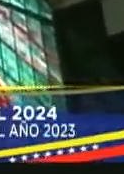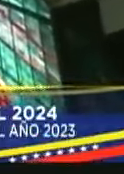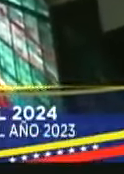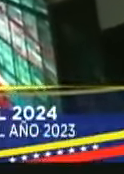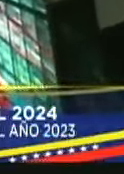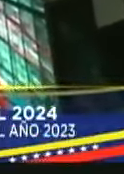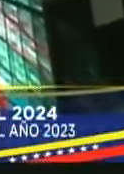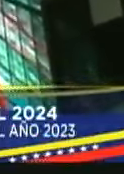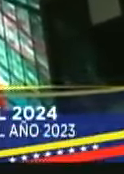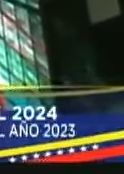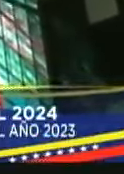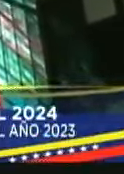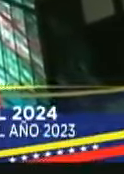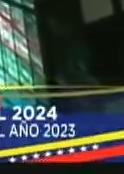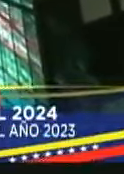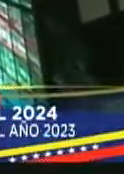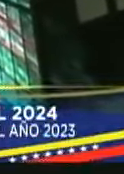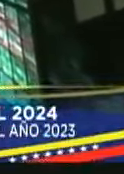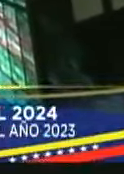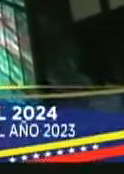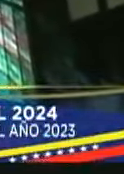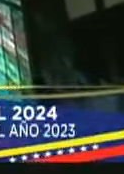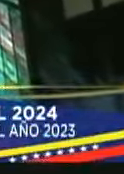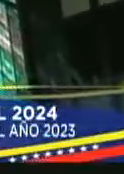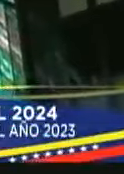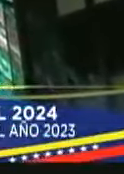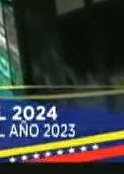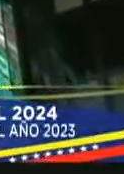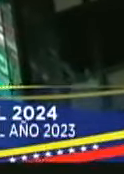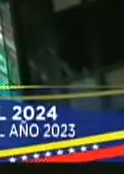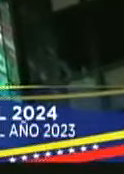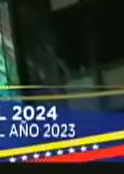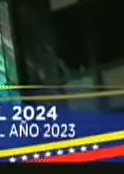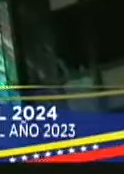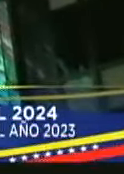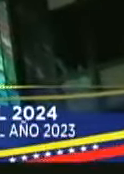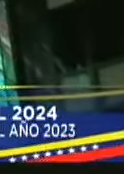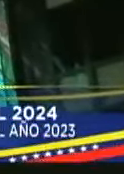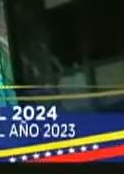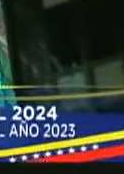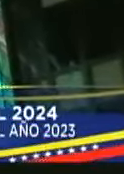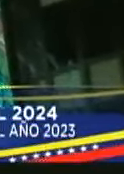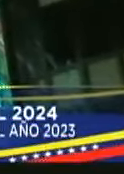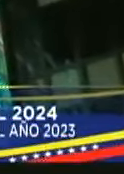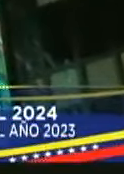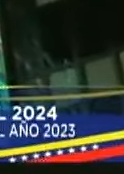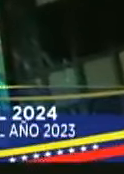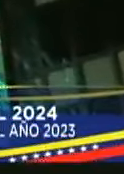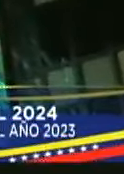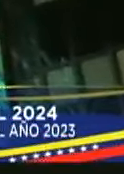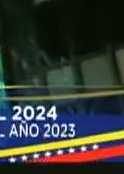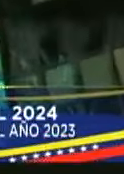El jefe de Estado resaltaba también que la revolución de ese país pues nació del debate público, de la